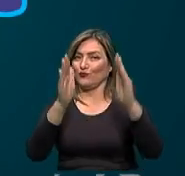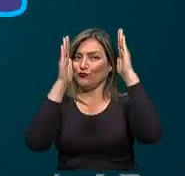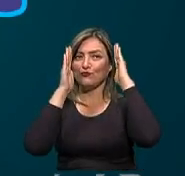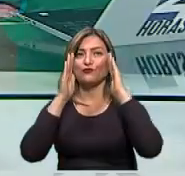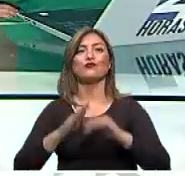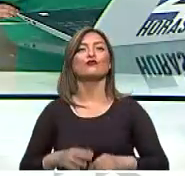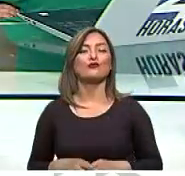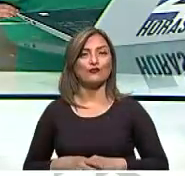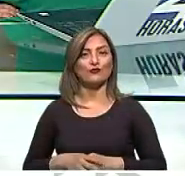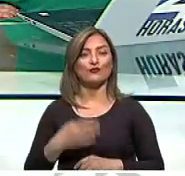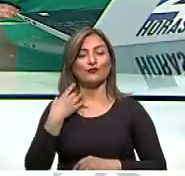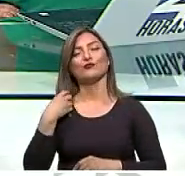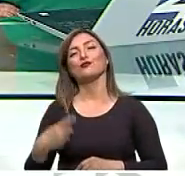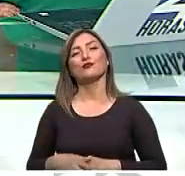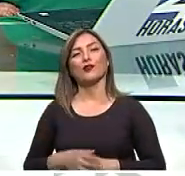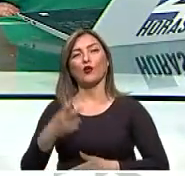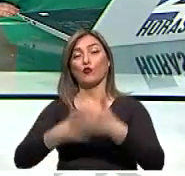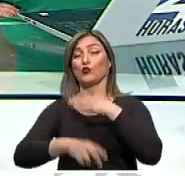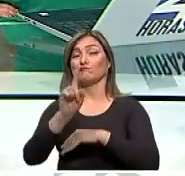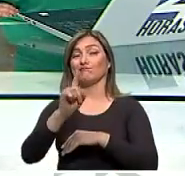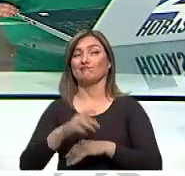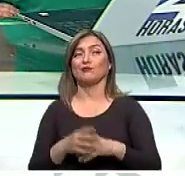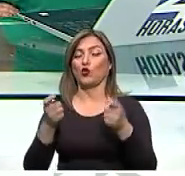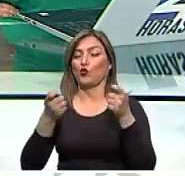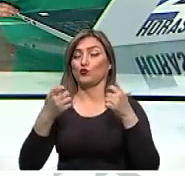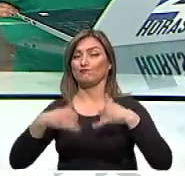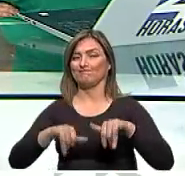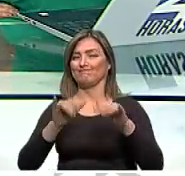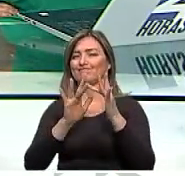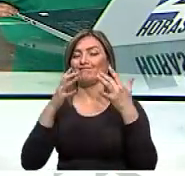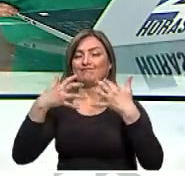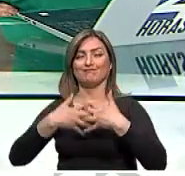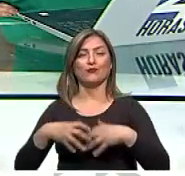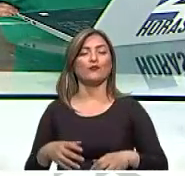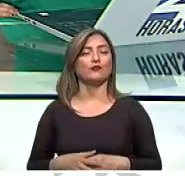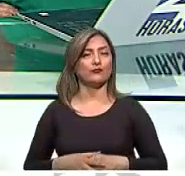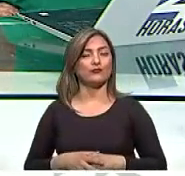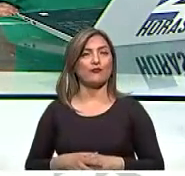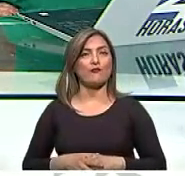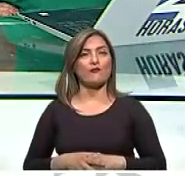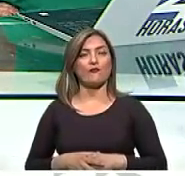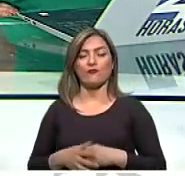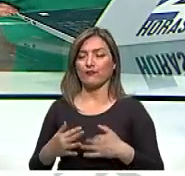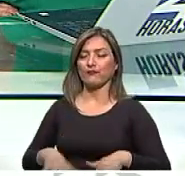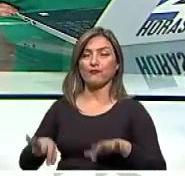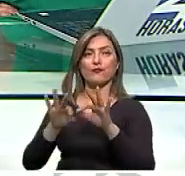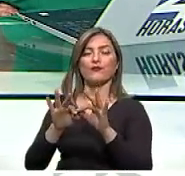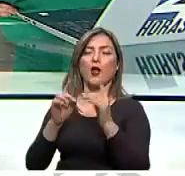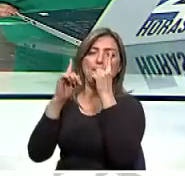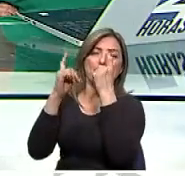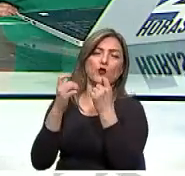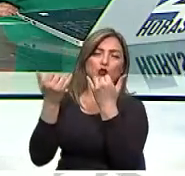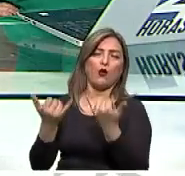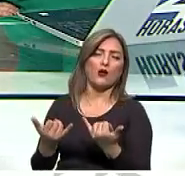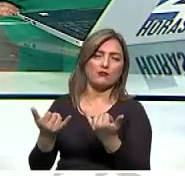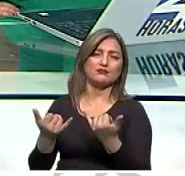muchísima atención. Evítese las multas porque ya están los operativos. Más adelante, Fer nos va a contar. Y también resaltar, porque justamente nos están preguntando en